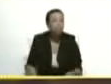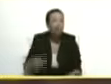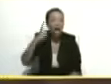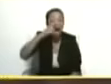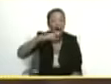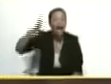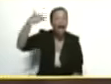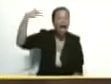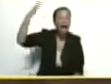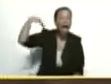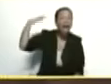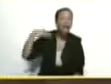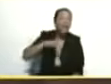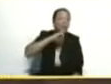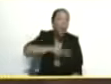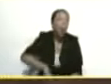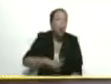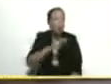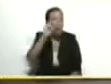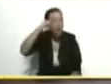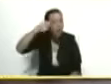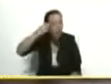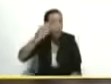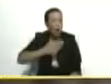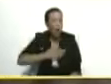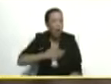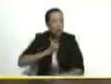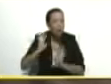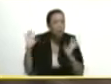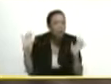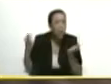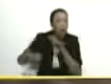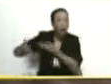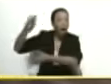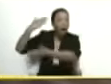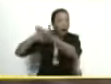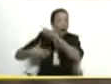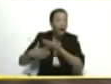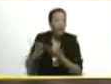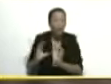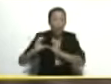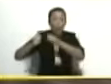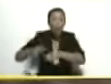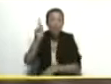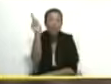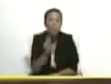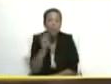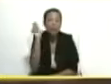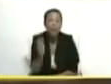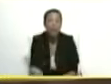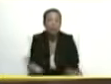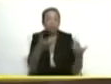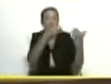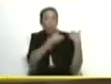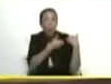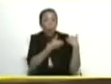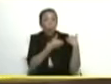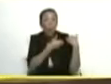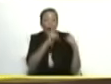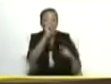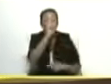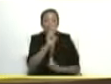quedaron para la historia contemporánea de Venezuela, cuando nosotros como diputados nos tocó en el